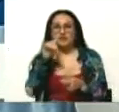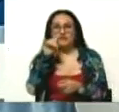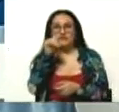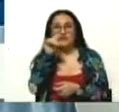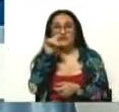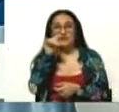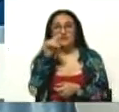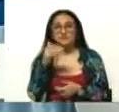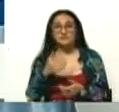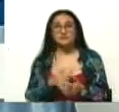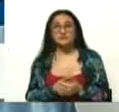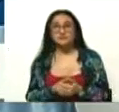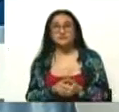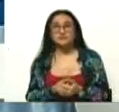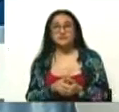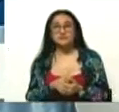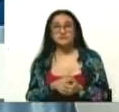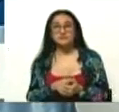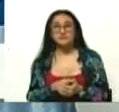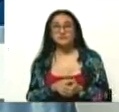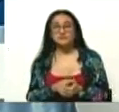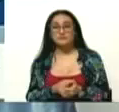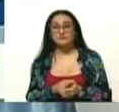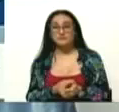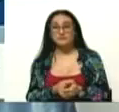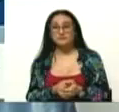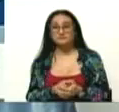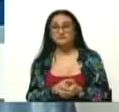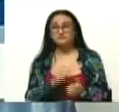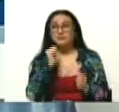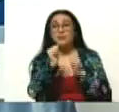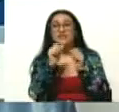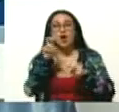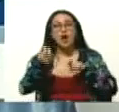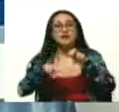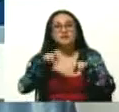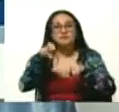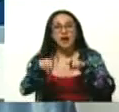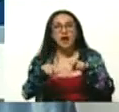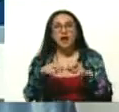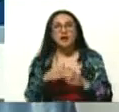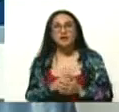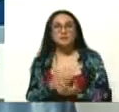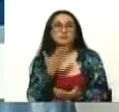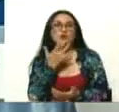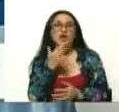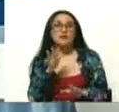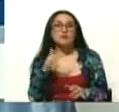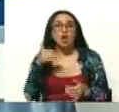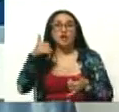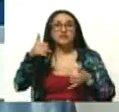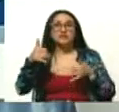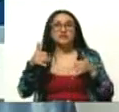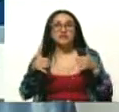donde va ocurriendo hechos como los que estoy aquí describiendo. Se colocan, supóngase, un tacón